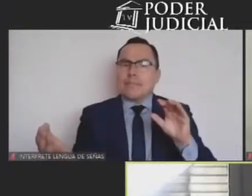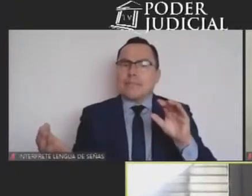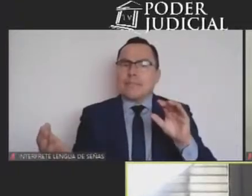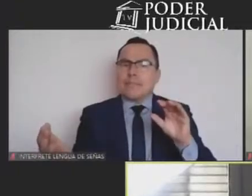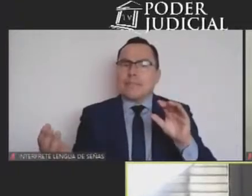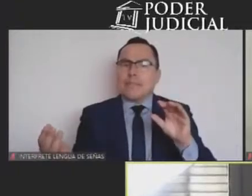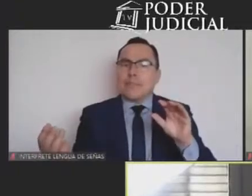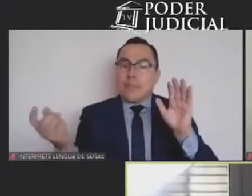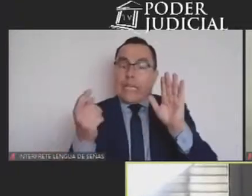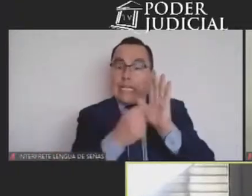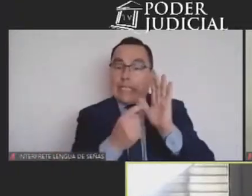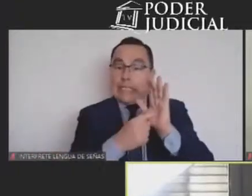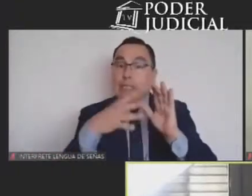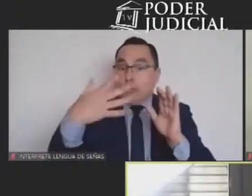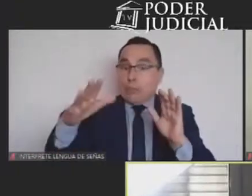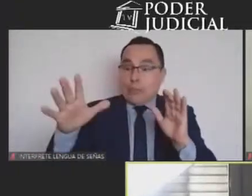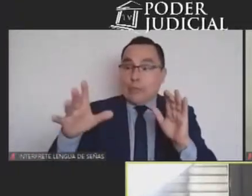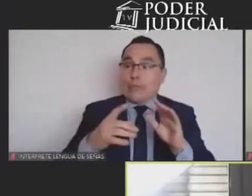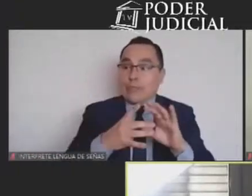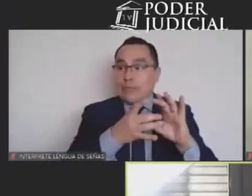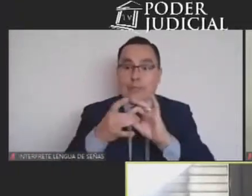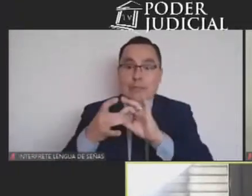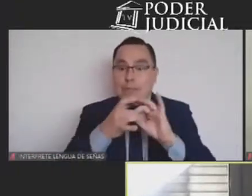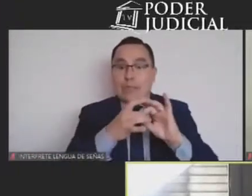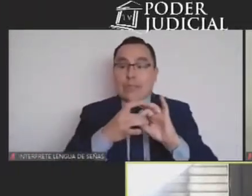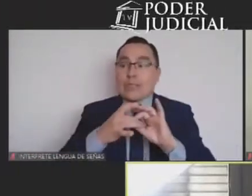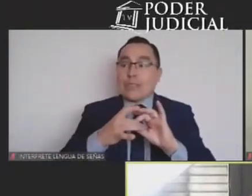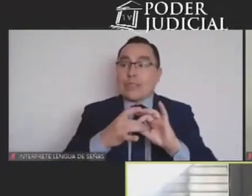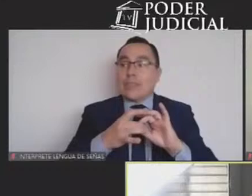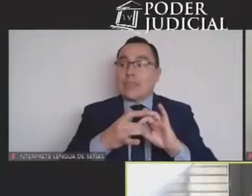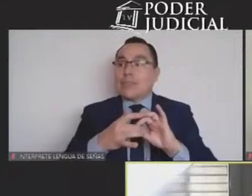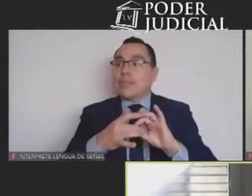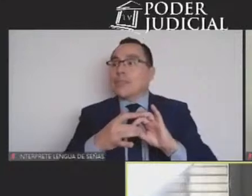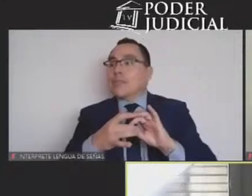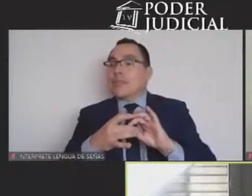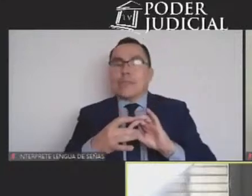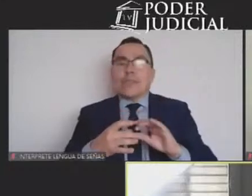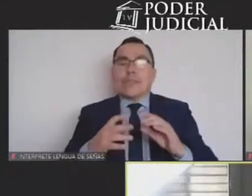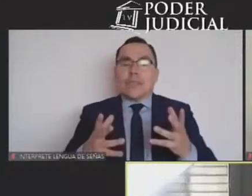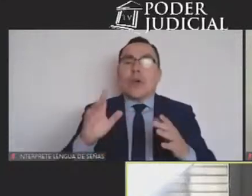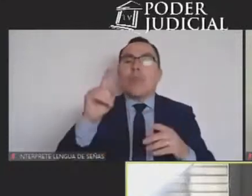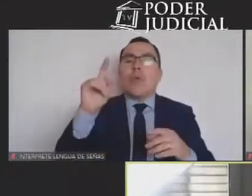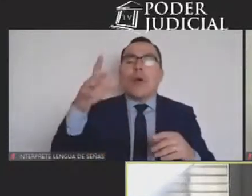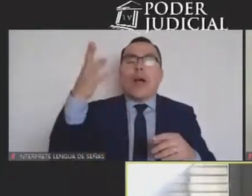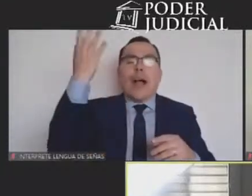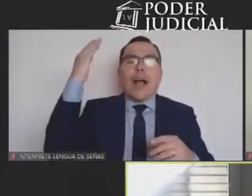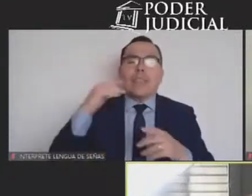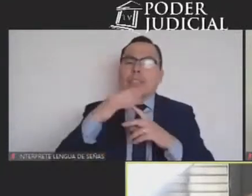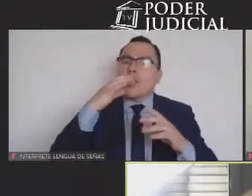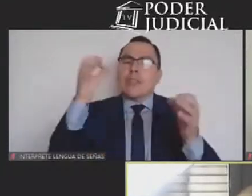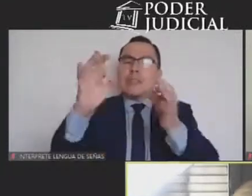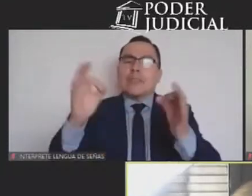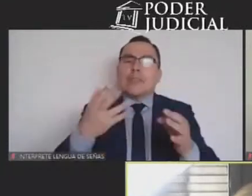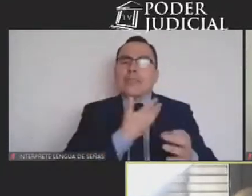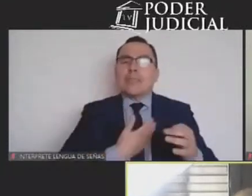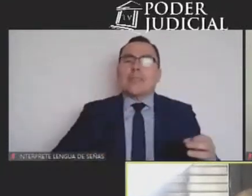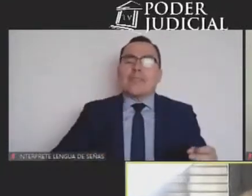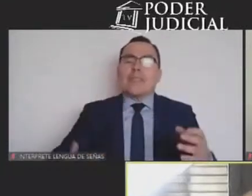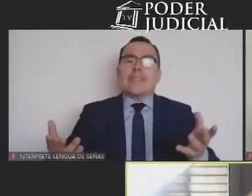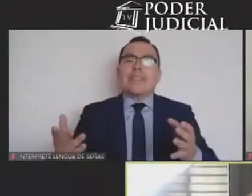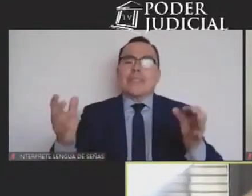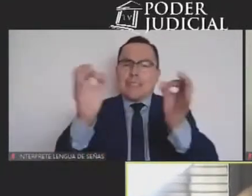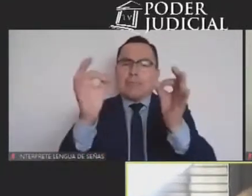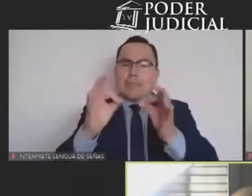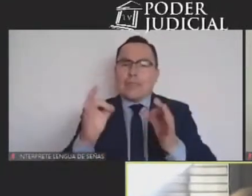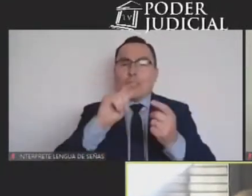la más concerniente al tema, se fundamenta naturalmente, como hacía alusión el señor presidente hoy día, en una reforma